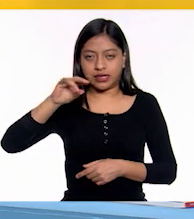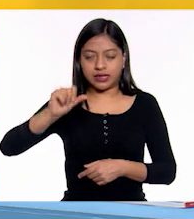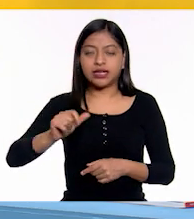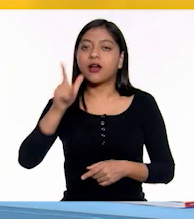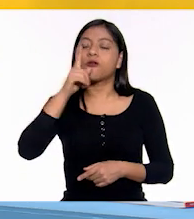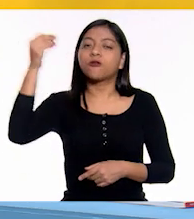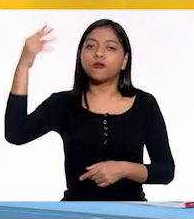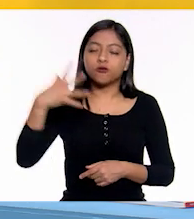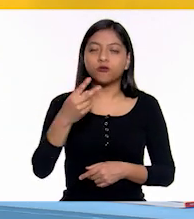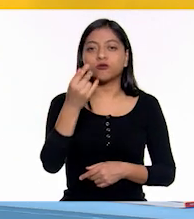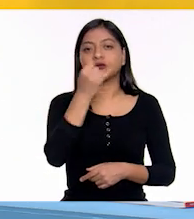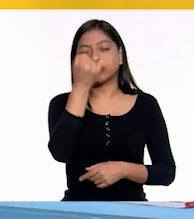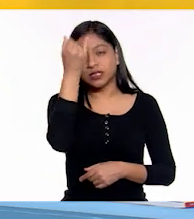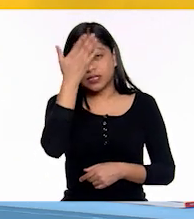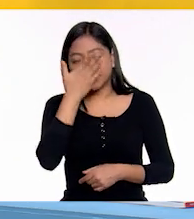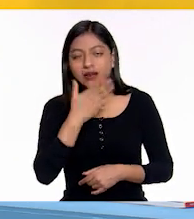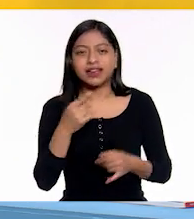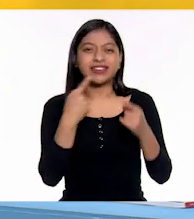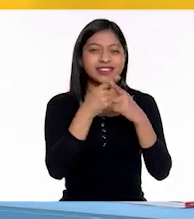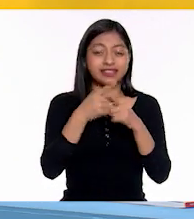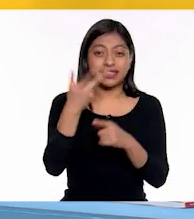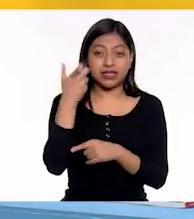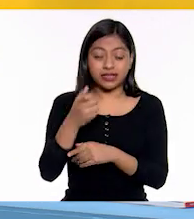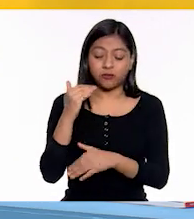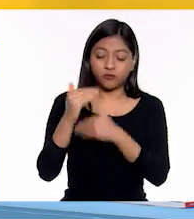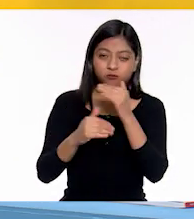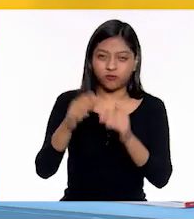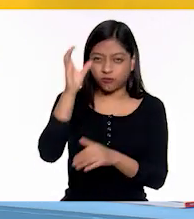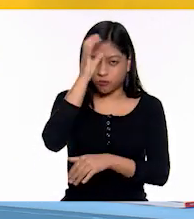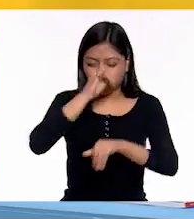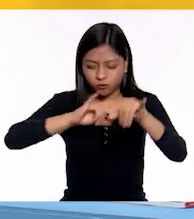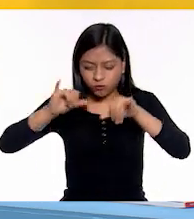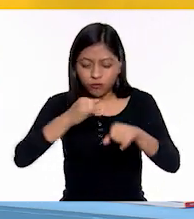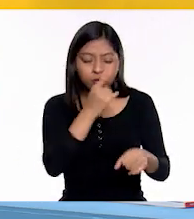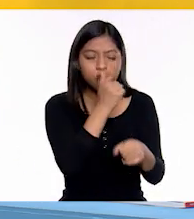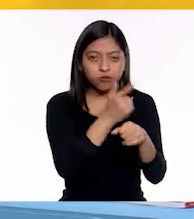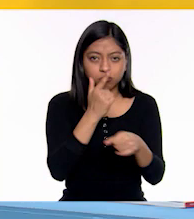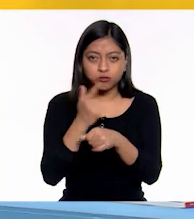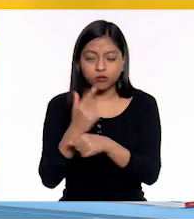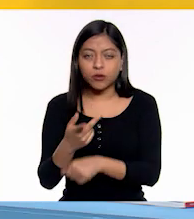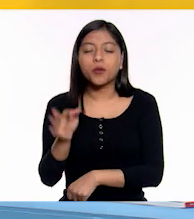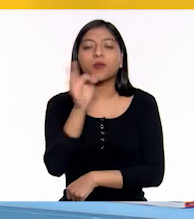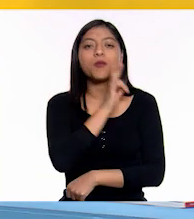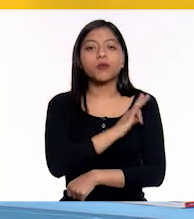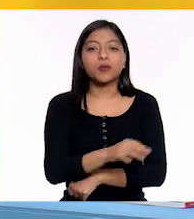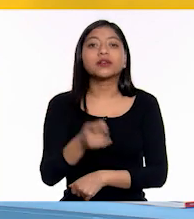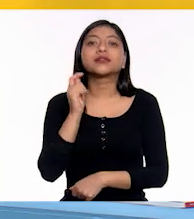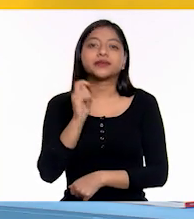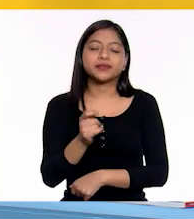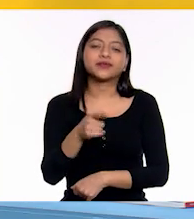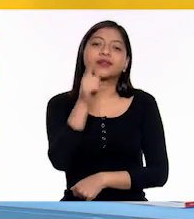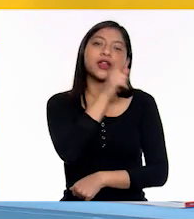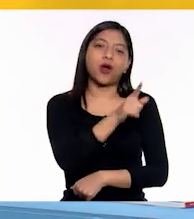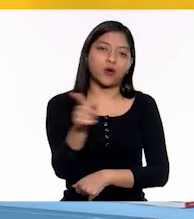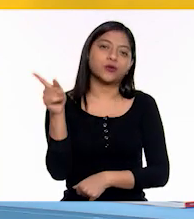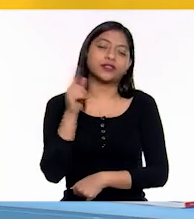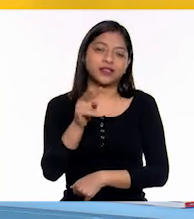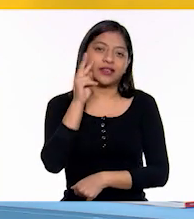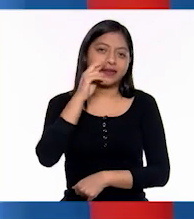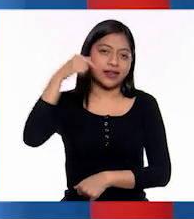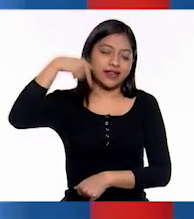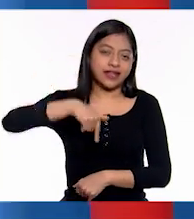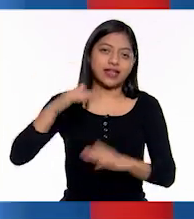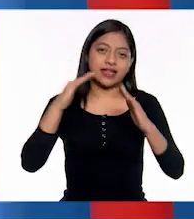instrumentos ópticos. Bueno, con esos avances científicos y tecnológicos es posible algo como Aprende en Casa 3,